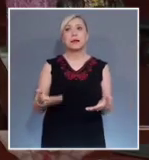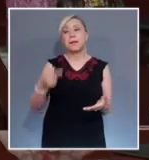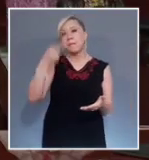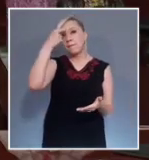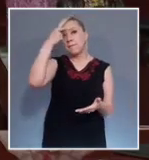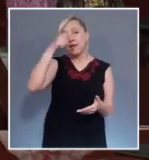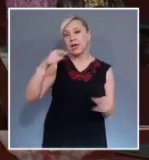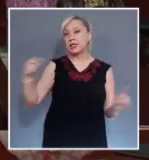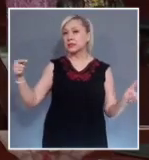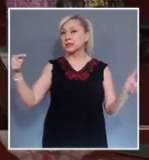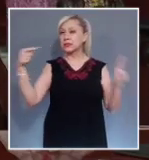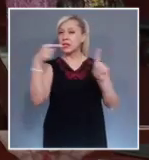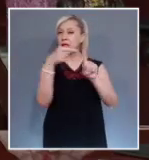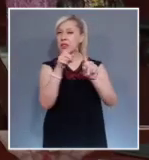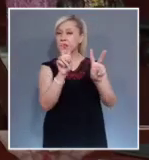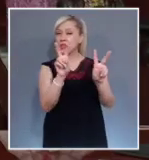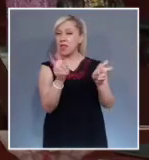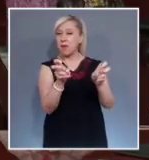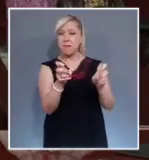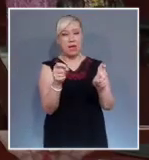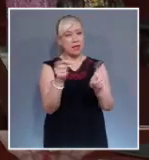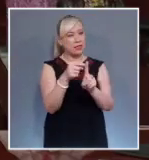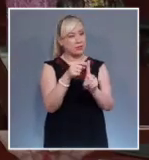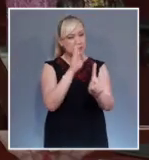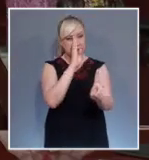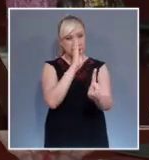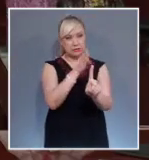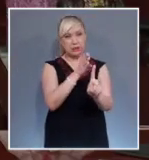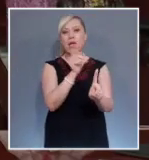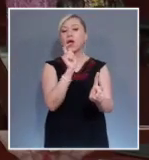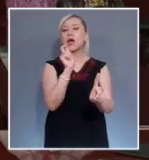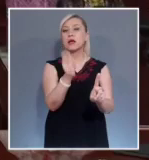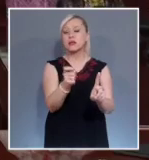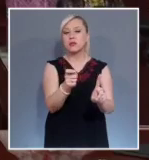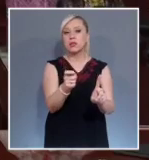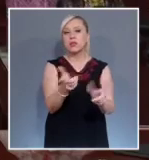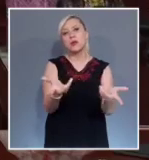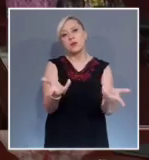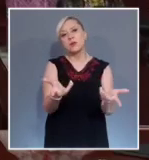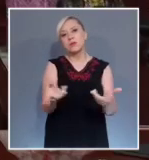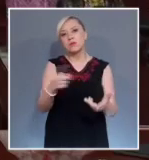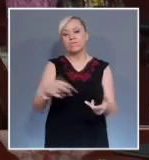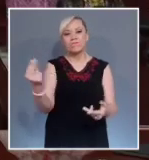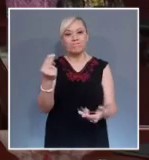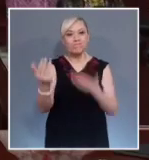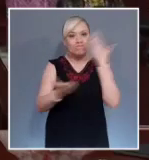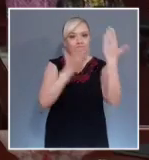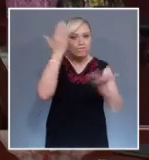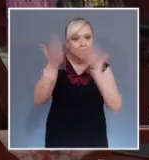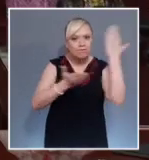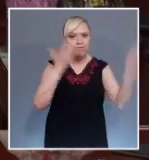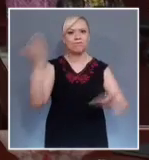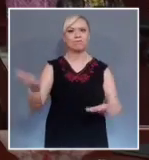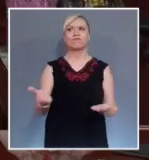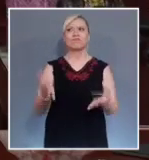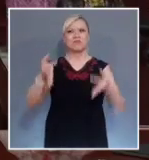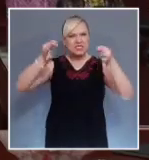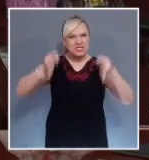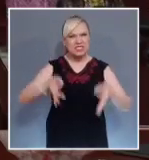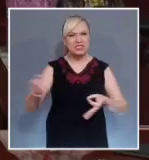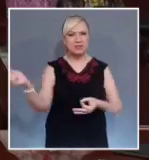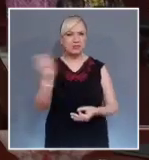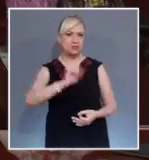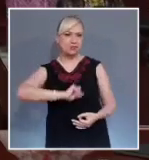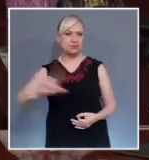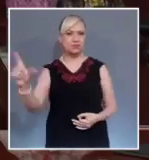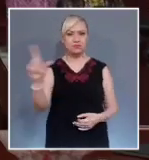muy específico que se denominó por una carrera judicial eficiente y eficaz